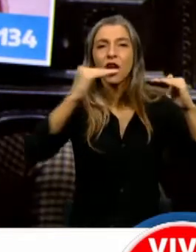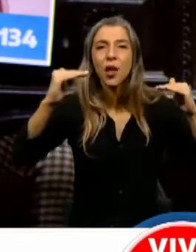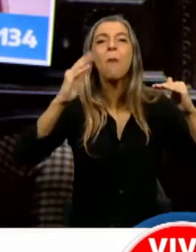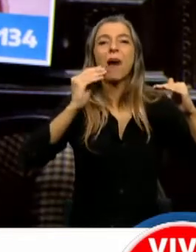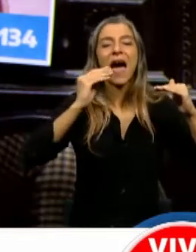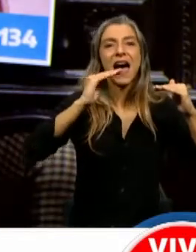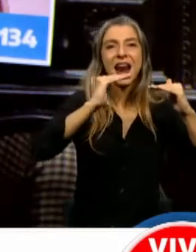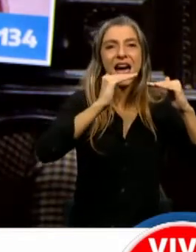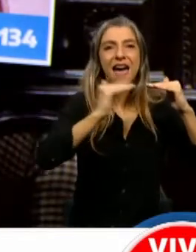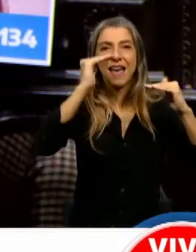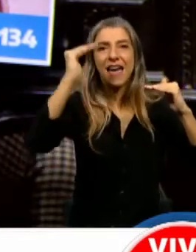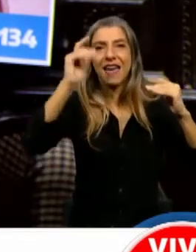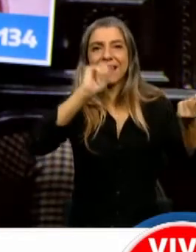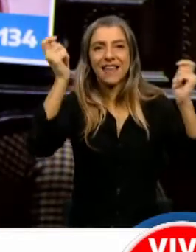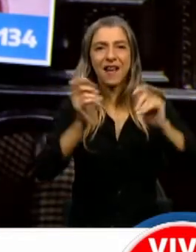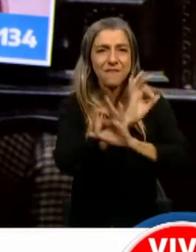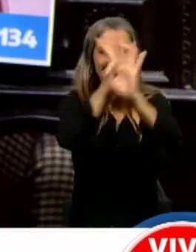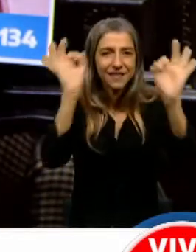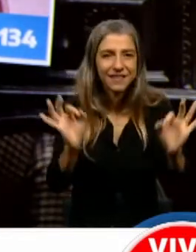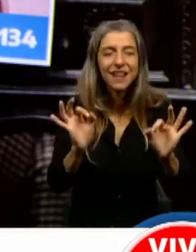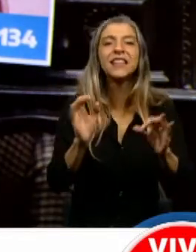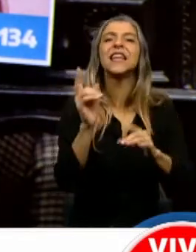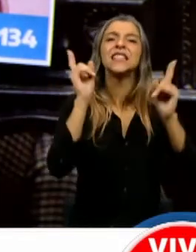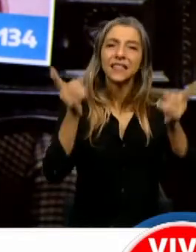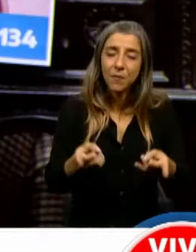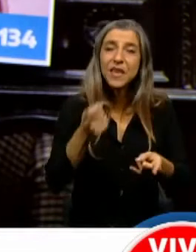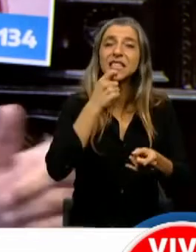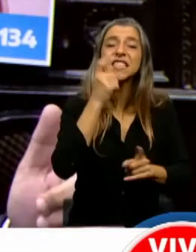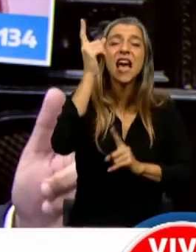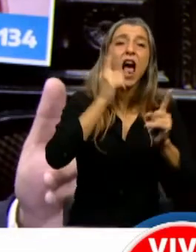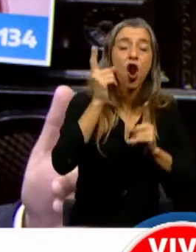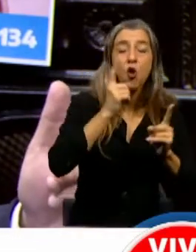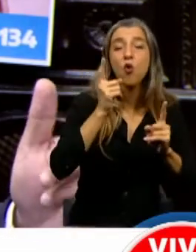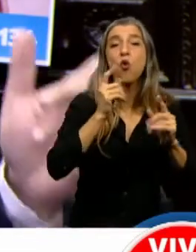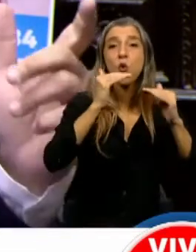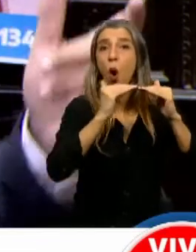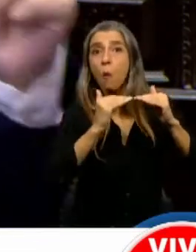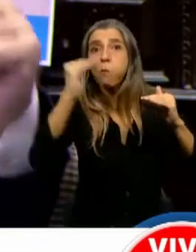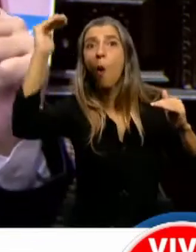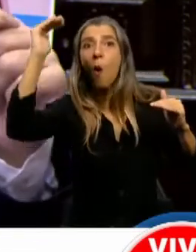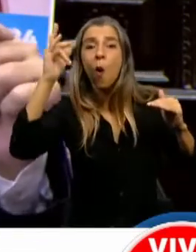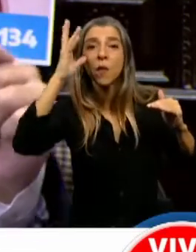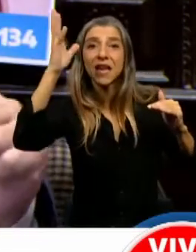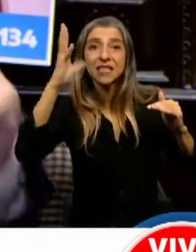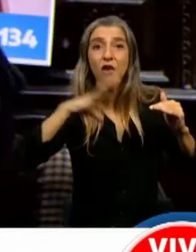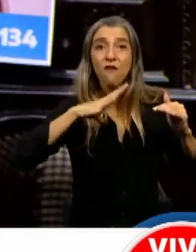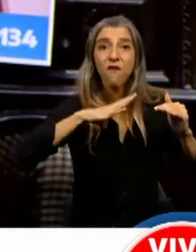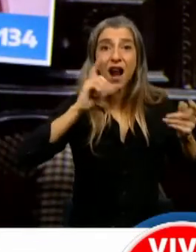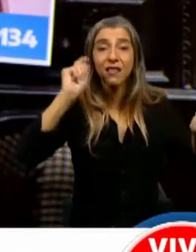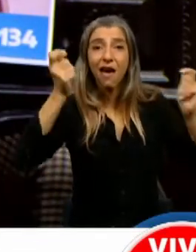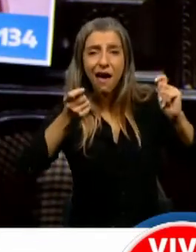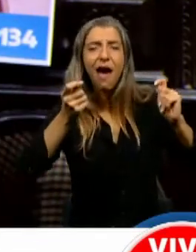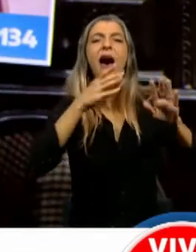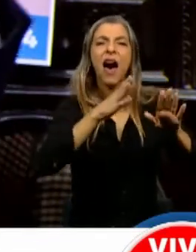Vamos con un alivio fiscal para aquellos que se pasaron y vamos a darle un plan de pagos para que puedan normalizarse.